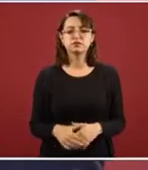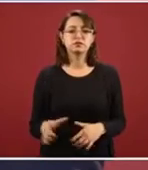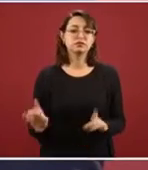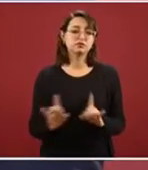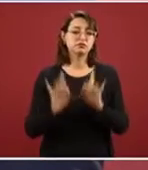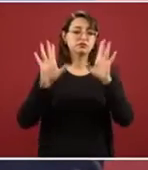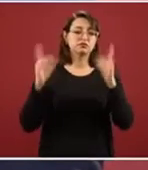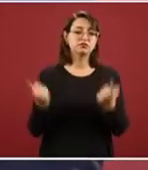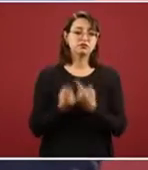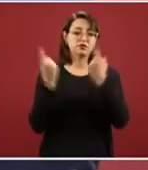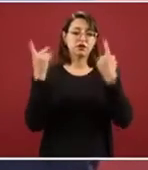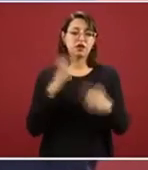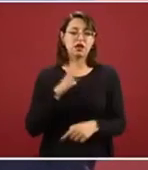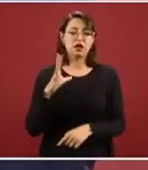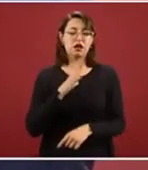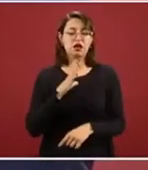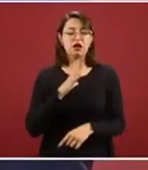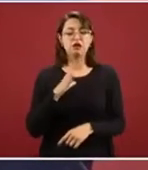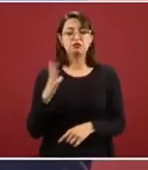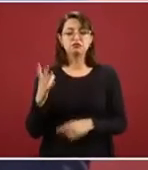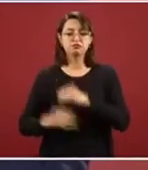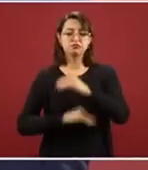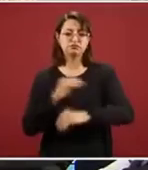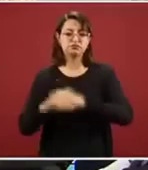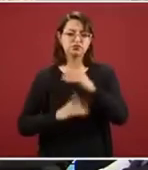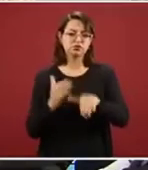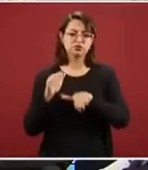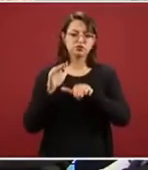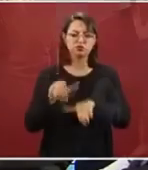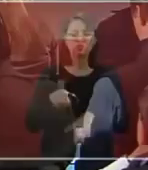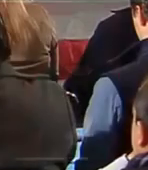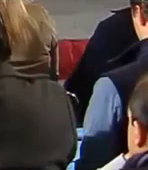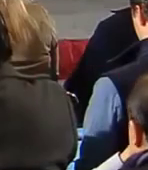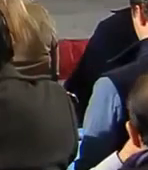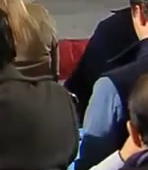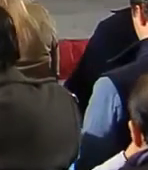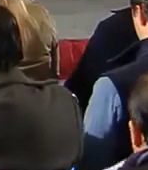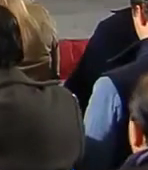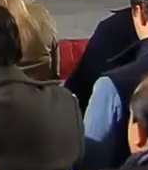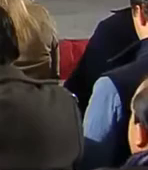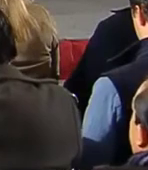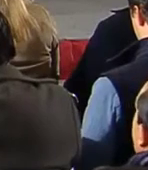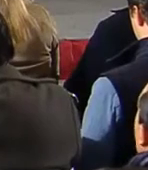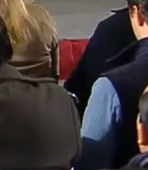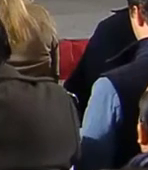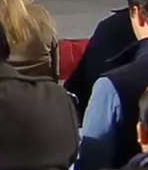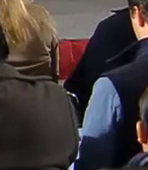controversias sobre estos sitios de depósito de